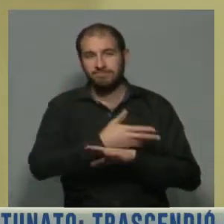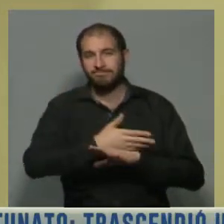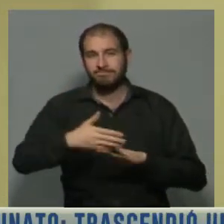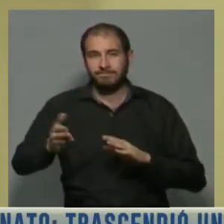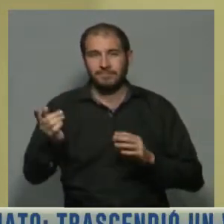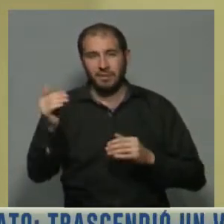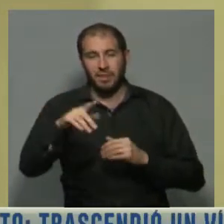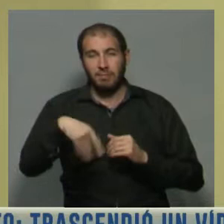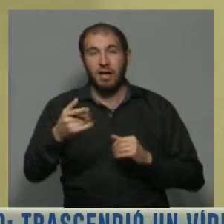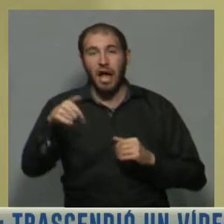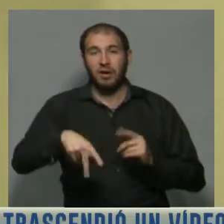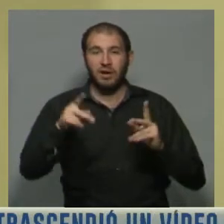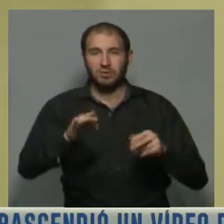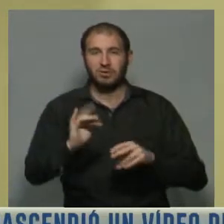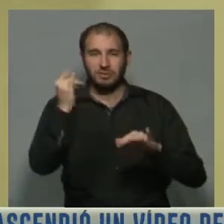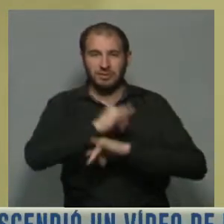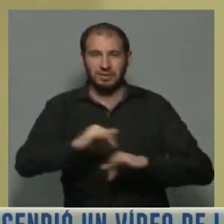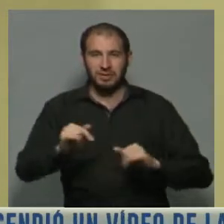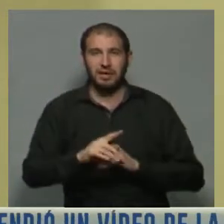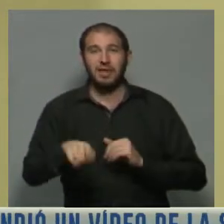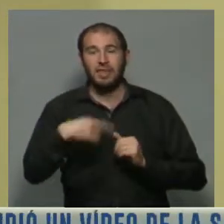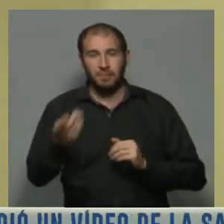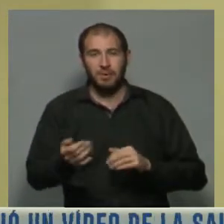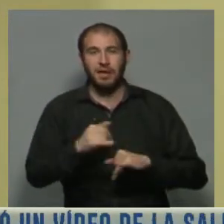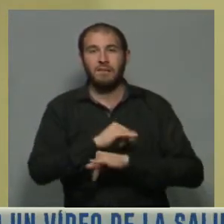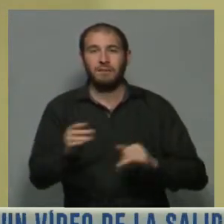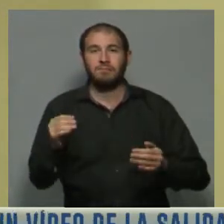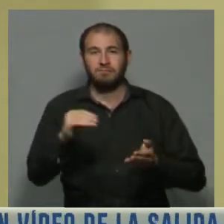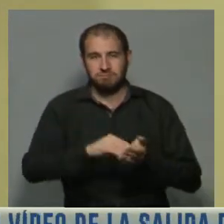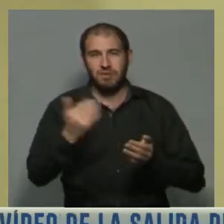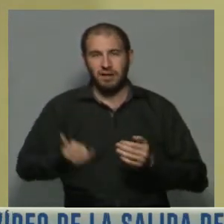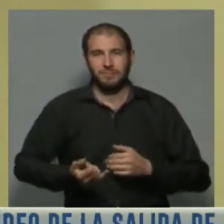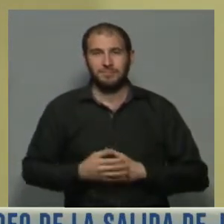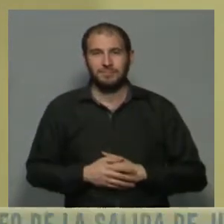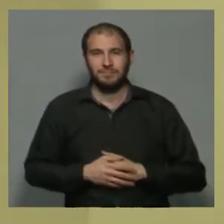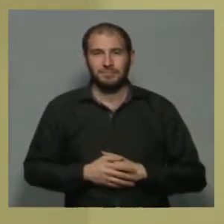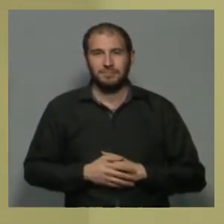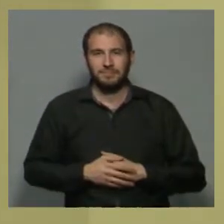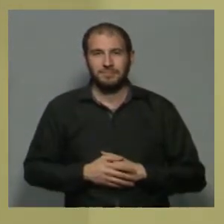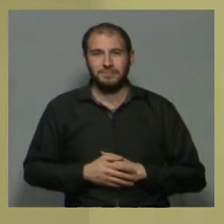viniendo. Vamos a ir a una tanda en Universidad Noticias y enseguida volvemos porque hay mucho para compartir.